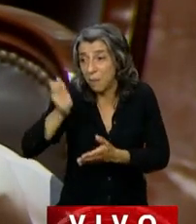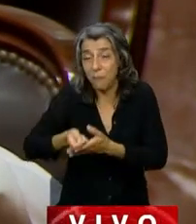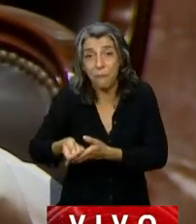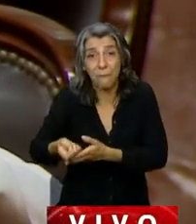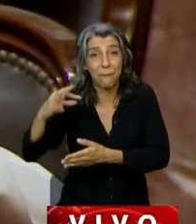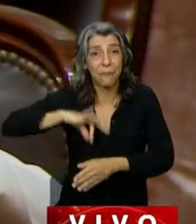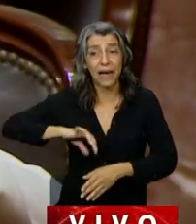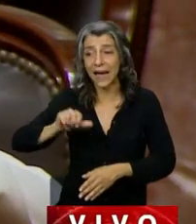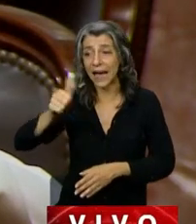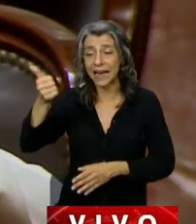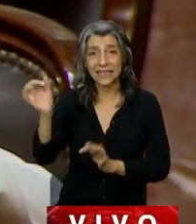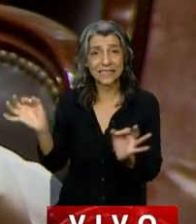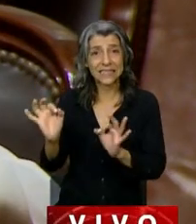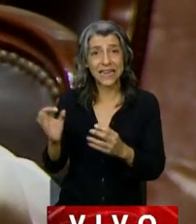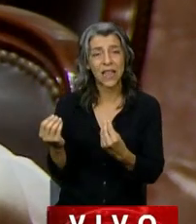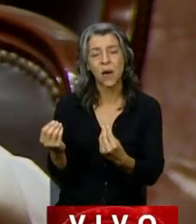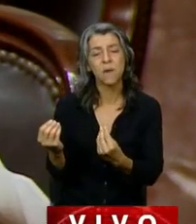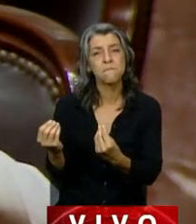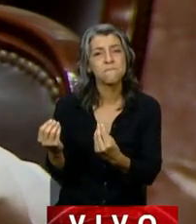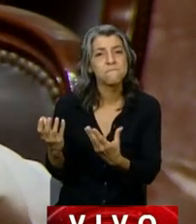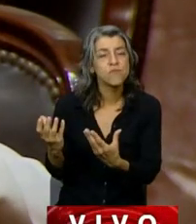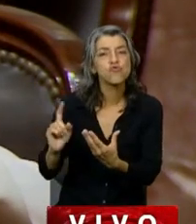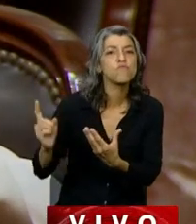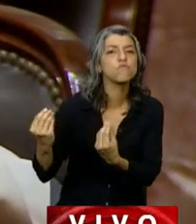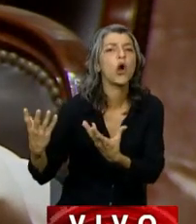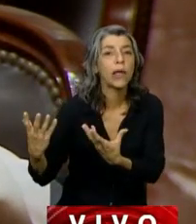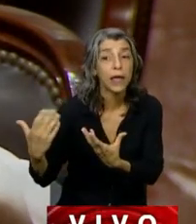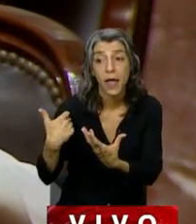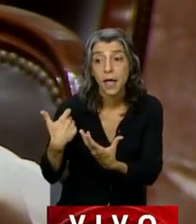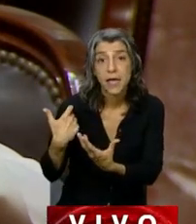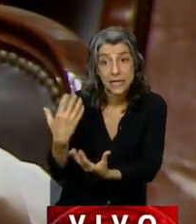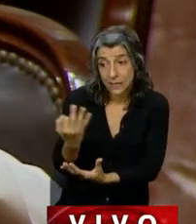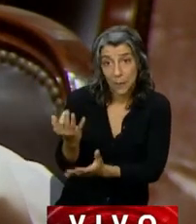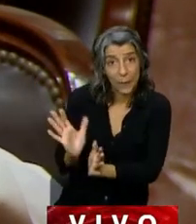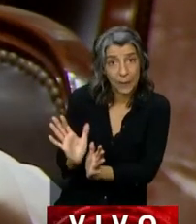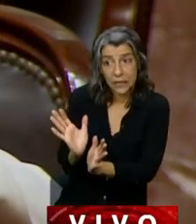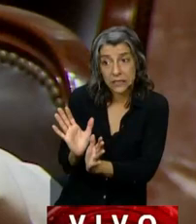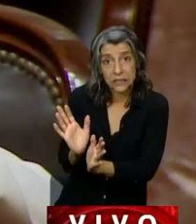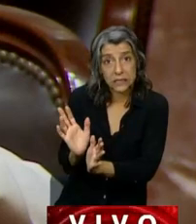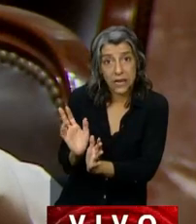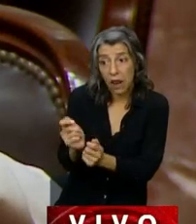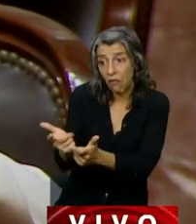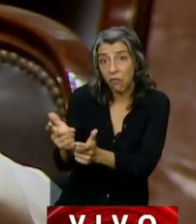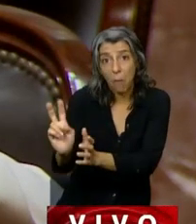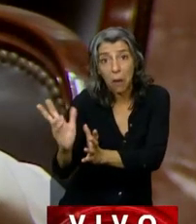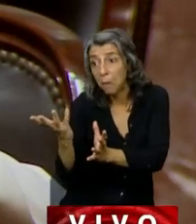privilegio? Sí, son privilegios. Yo quiero, señor presidente, que nunca más